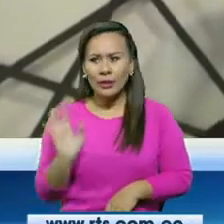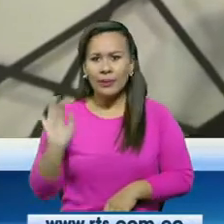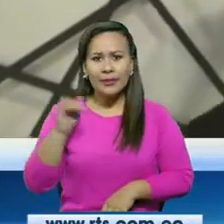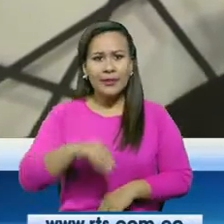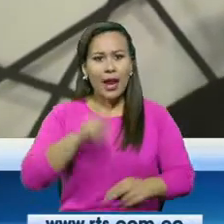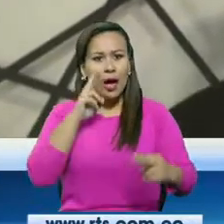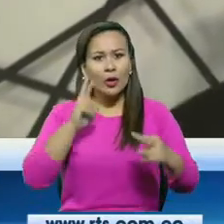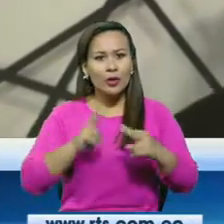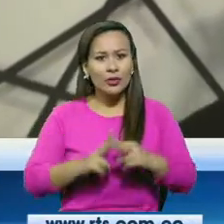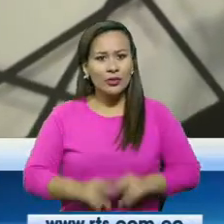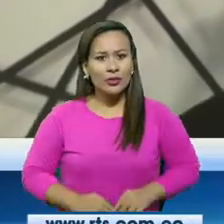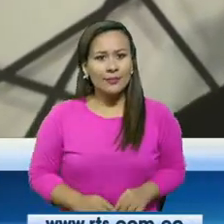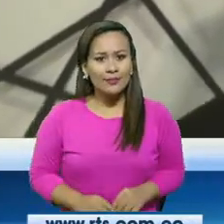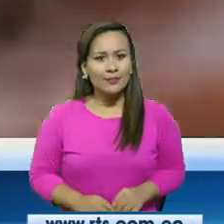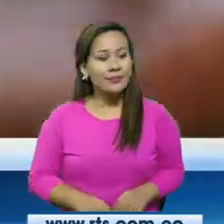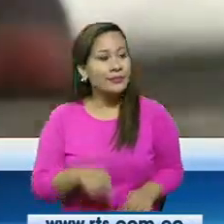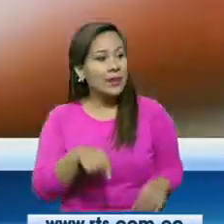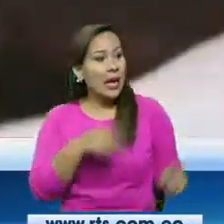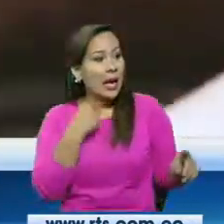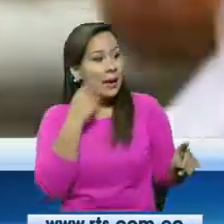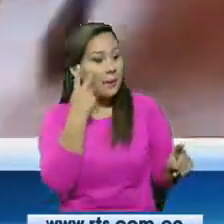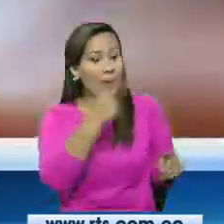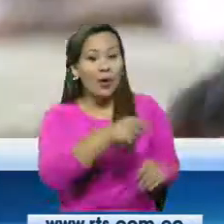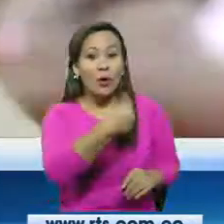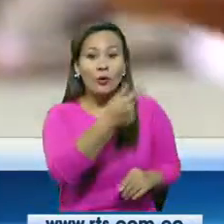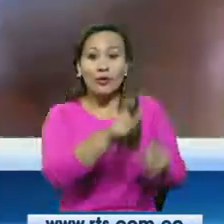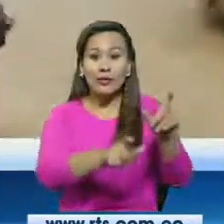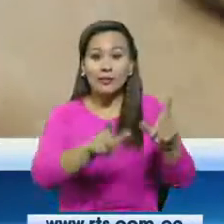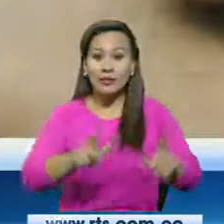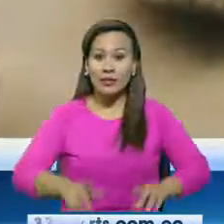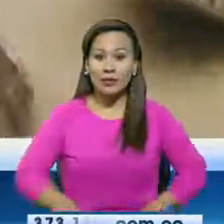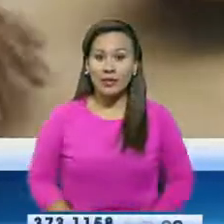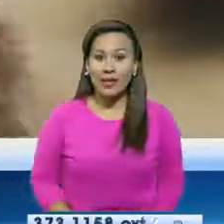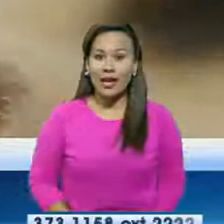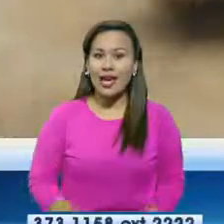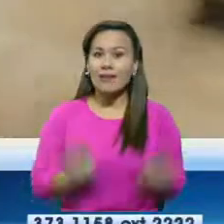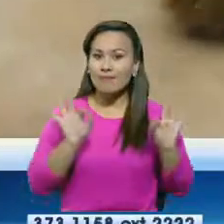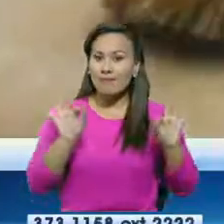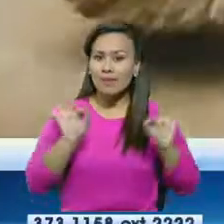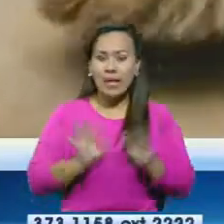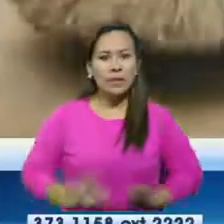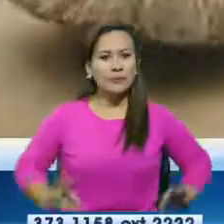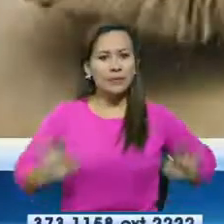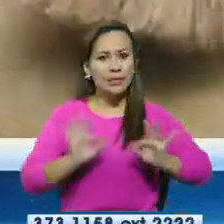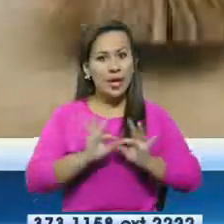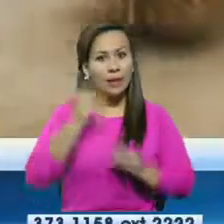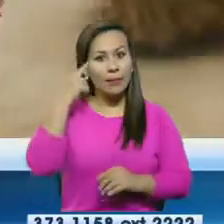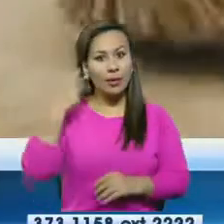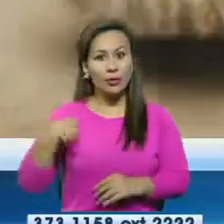encontrar las raíces de otras personas que también puede ser en algún momento raíces de